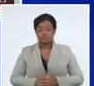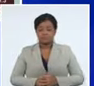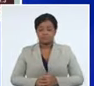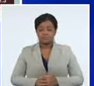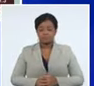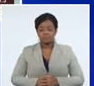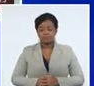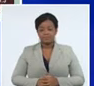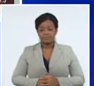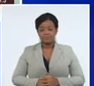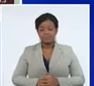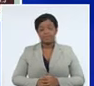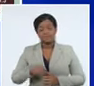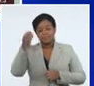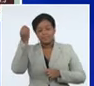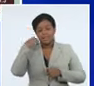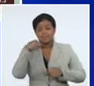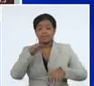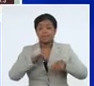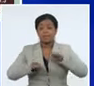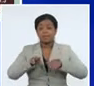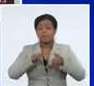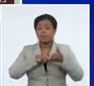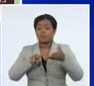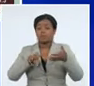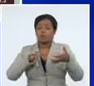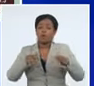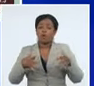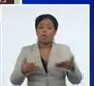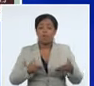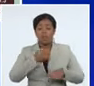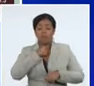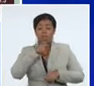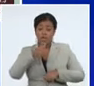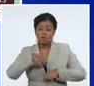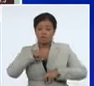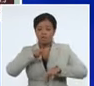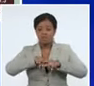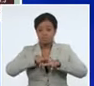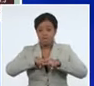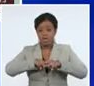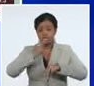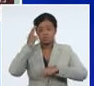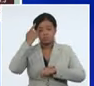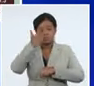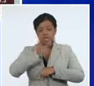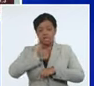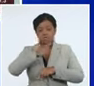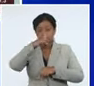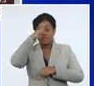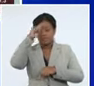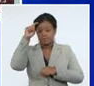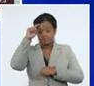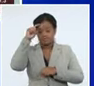la complejidad epidemiológica, La Habana, Ciego de Ávila, Santi Espíritu, Pinar del